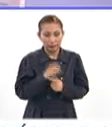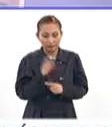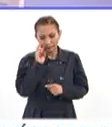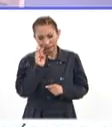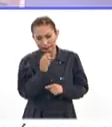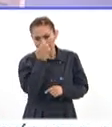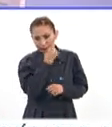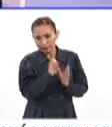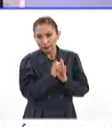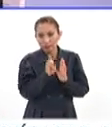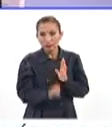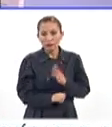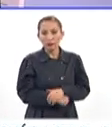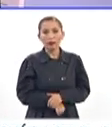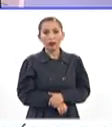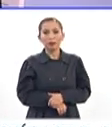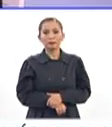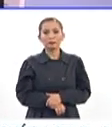que encontramos, por ejemplo,